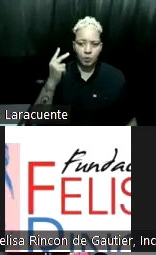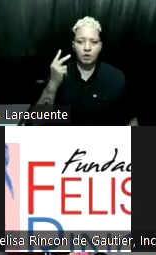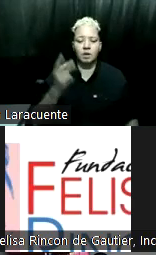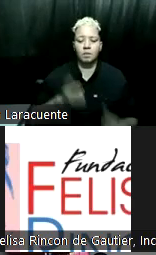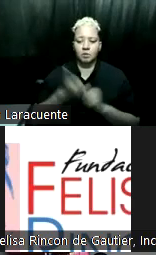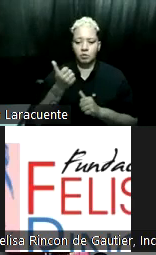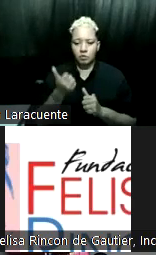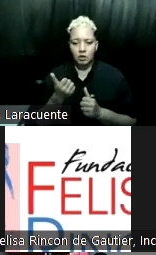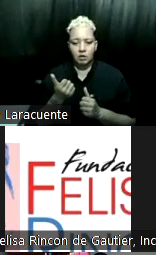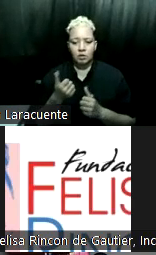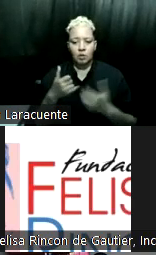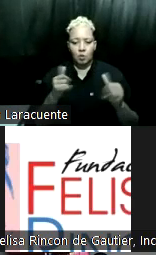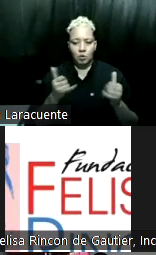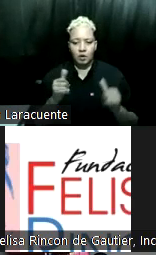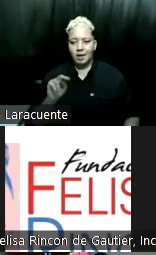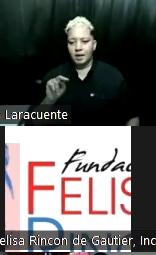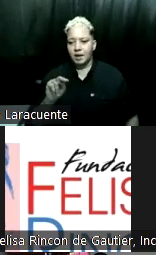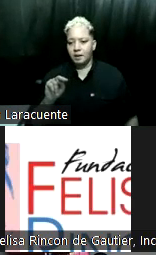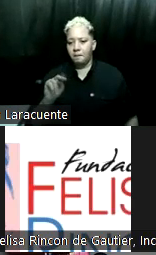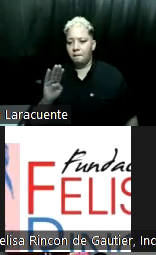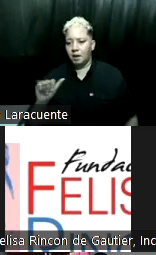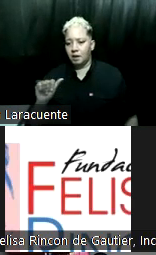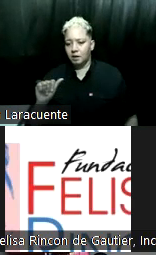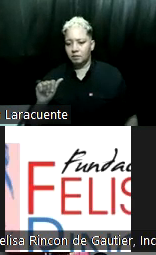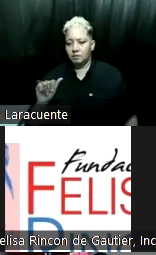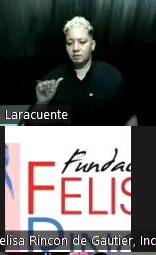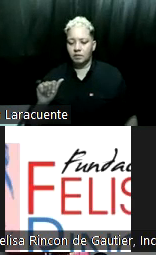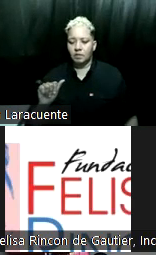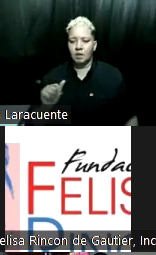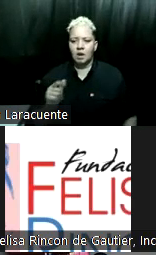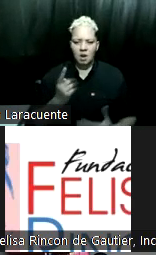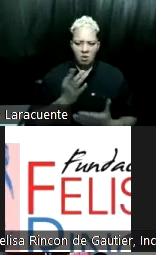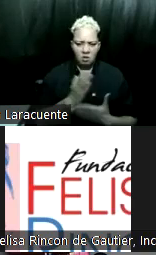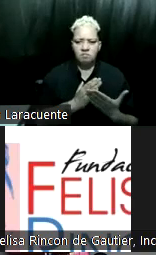pues son los jugadores de la NBA, ¿verdad? Hay una sección